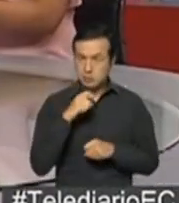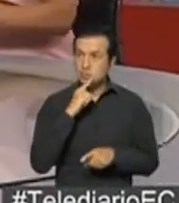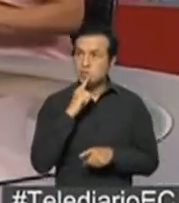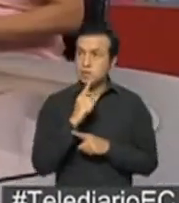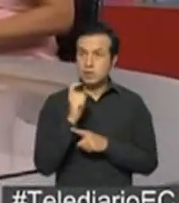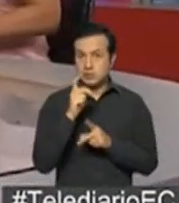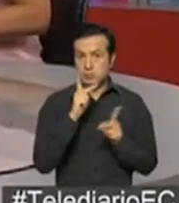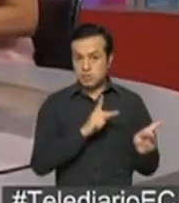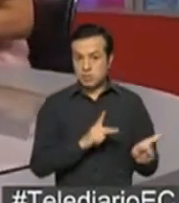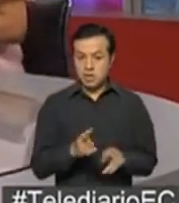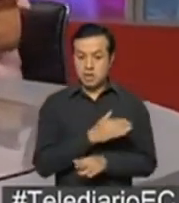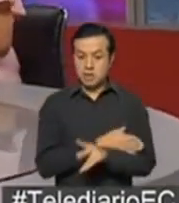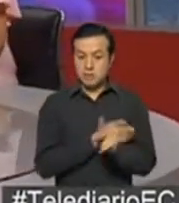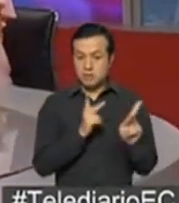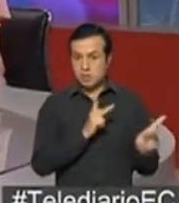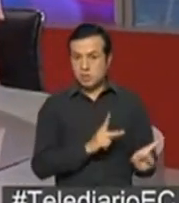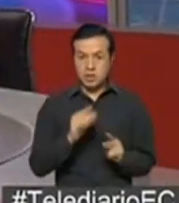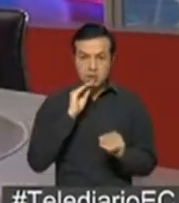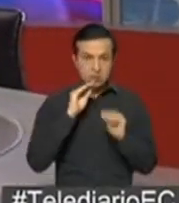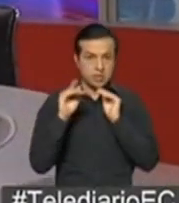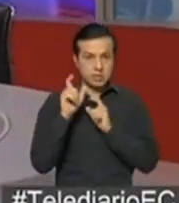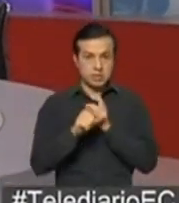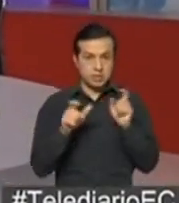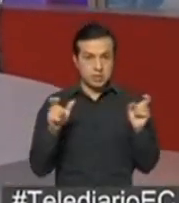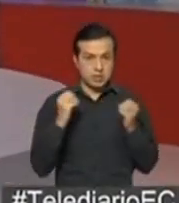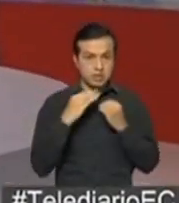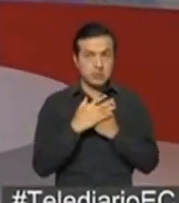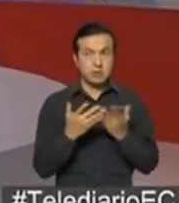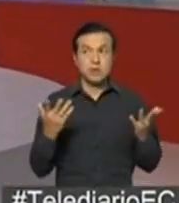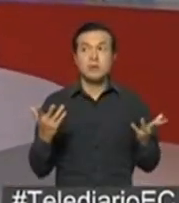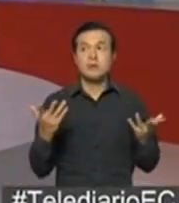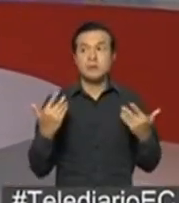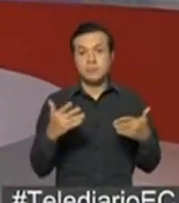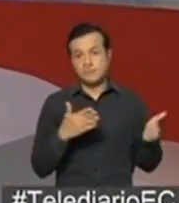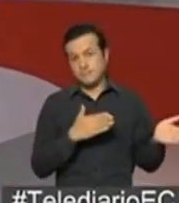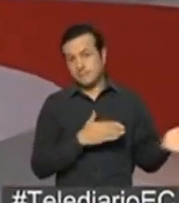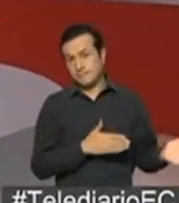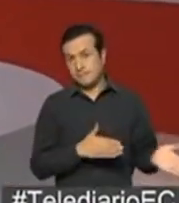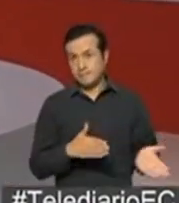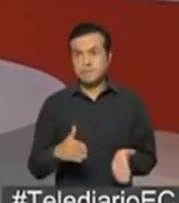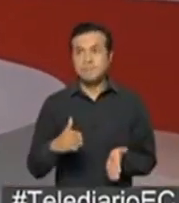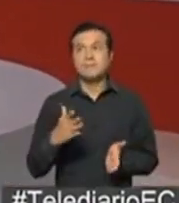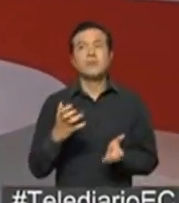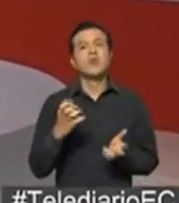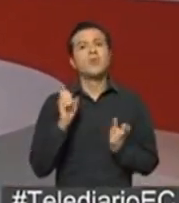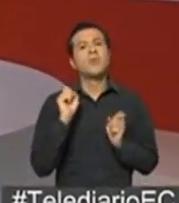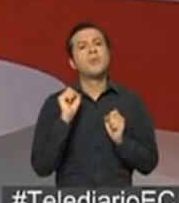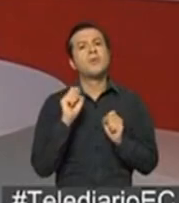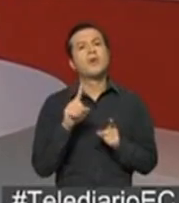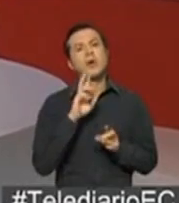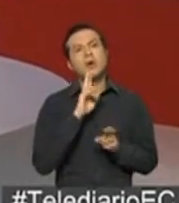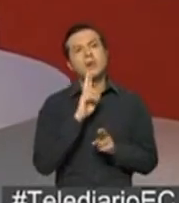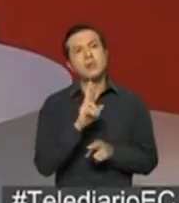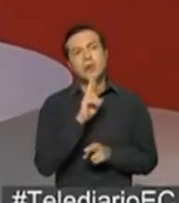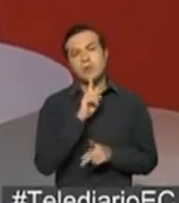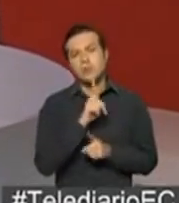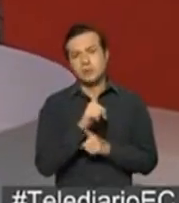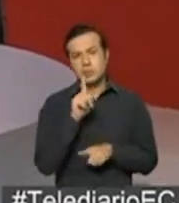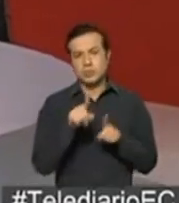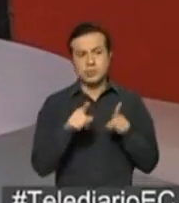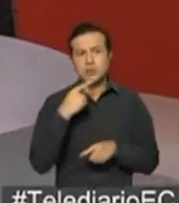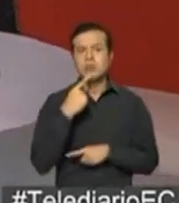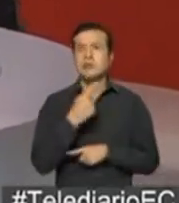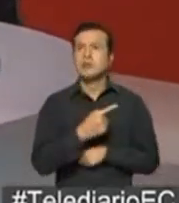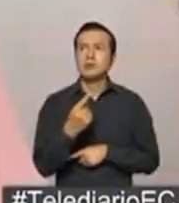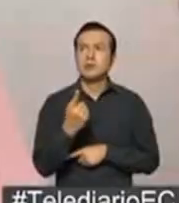que planificar el mensaje que se manifiesta. Y en este caso, precisamente lo que yo mencionaba, hay quienes, por ejemplo, dan cuenta